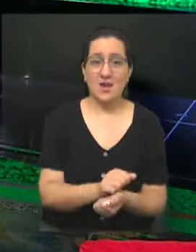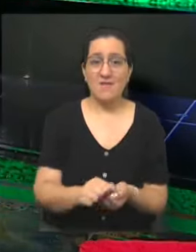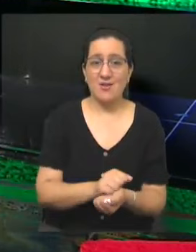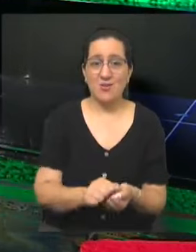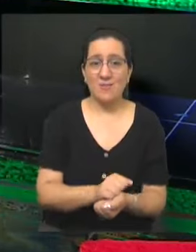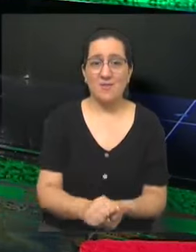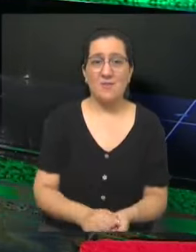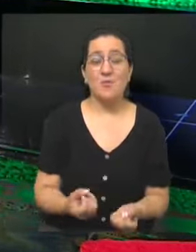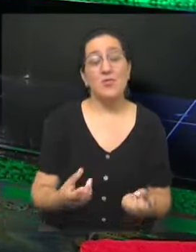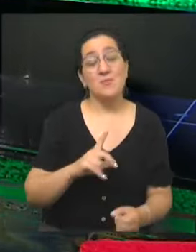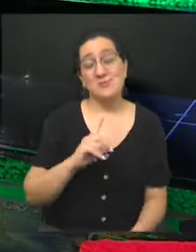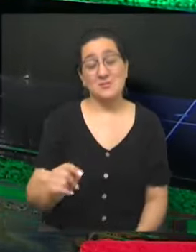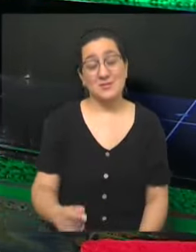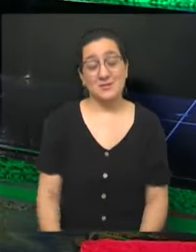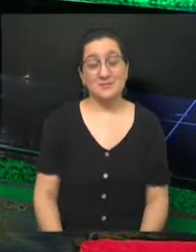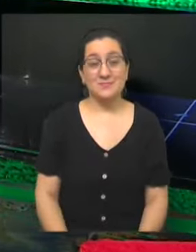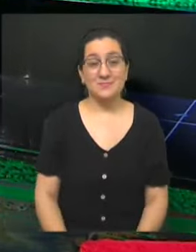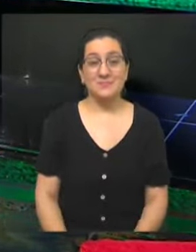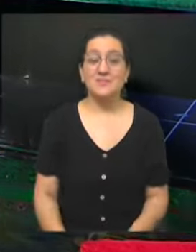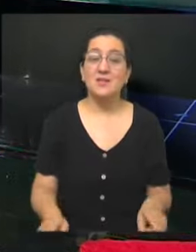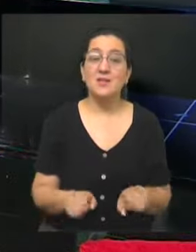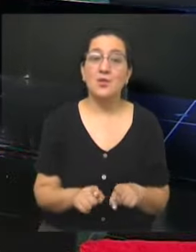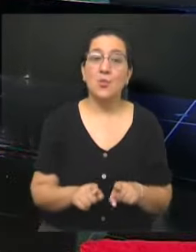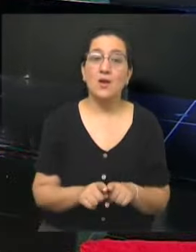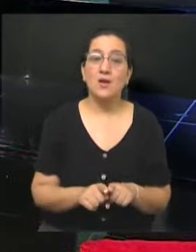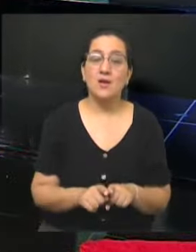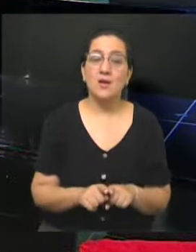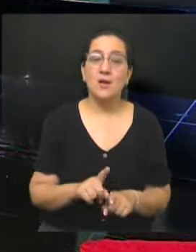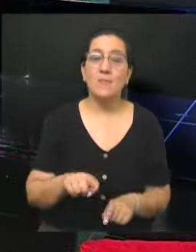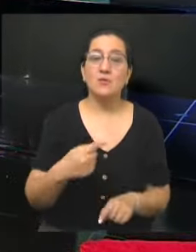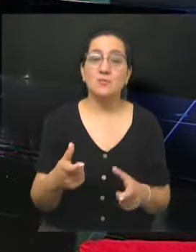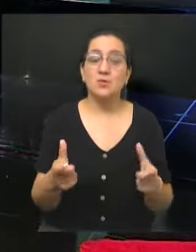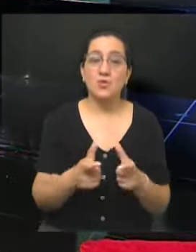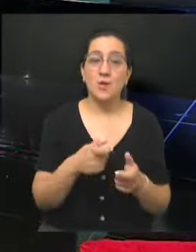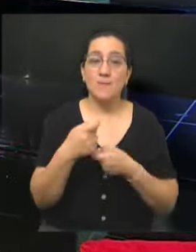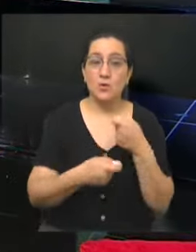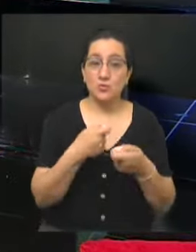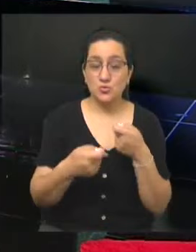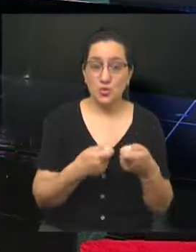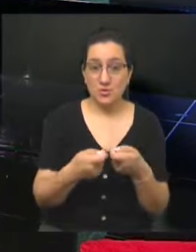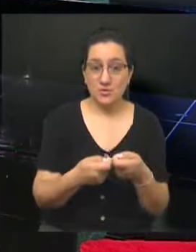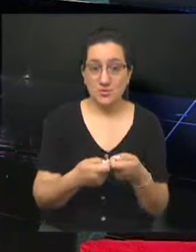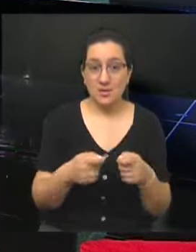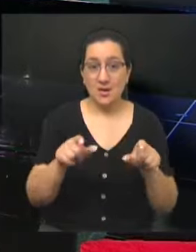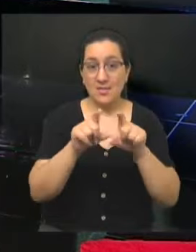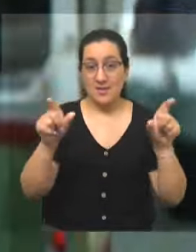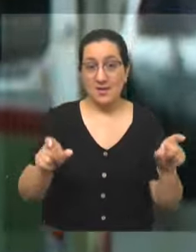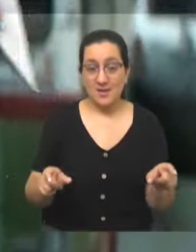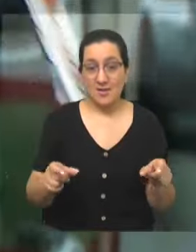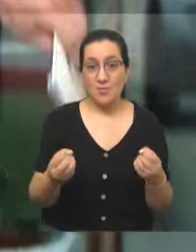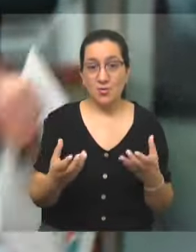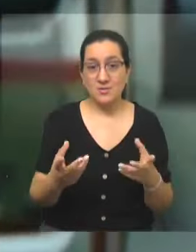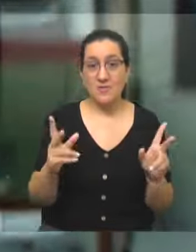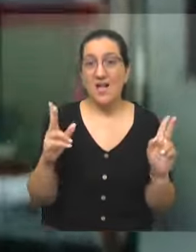favor. Nos tenemos que ir, señores y señores. Igual tenemos que convocar a Lucía a las próximas reuniones de producción de nuestro espectáculo en la antena. Sí, porque vamos se van a tener cortar, que